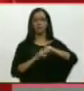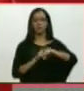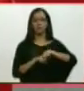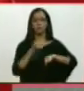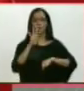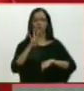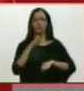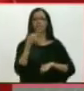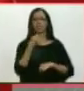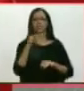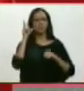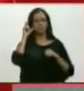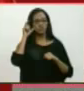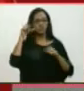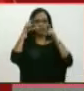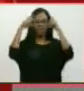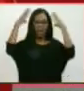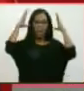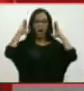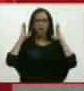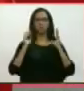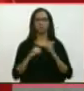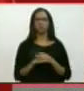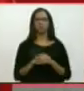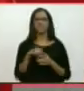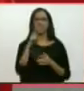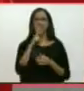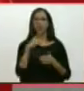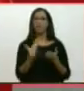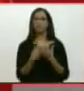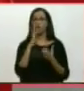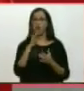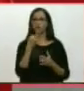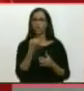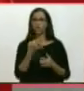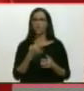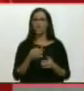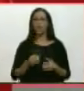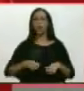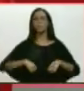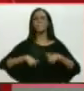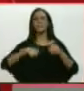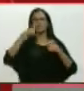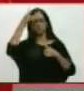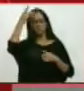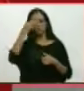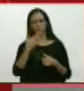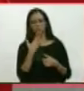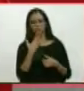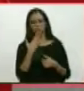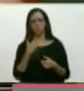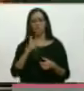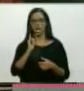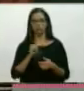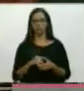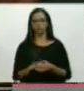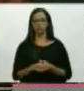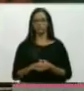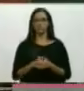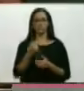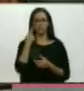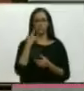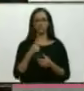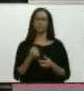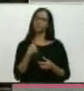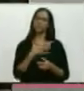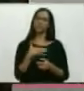escuchando a Ramos Alú, imagínate, desde la 1 hasta las 4. Escuchar a Ramos Alú es lo más fastidioso que puede haber en el mundo. Miren,